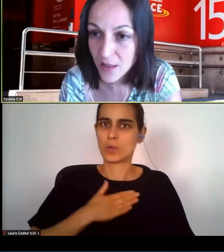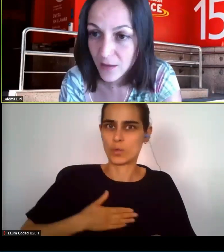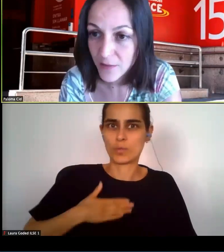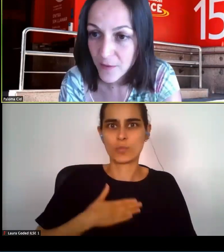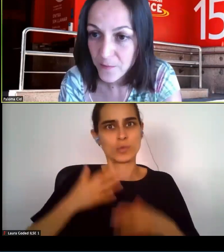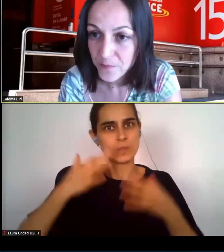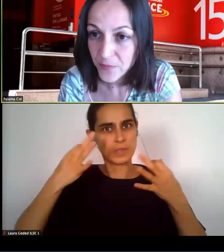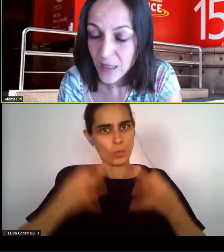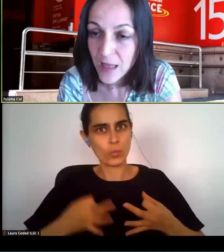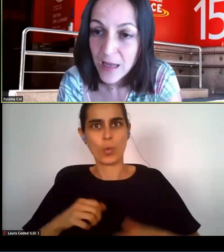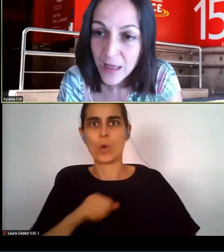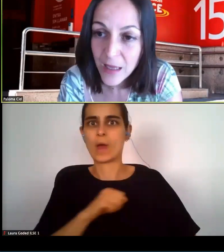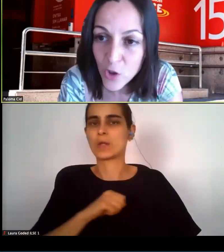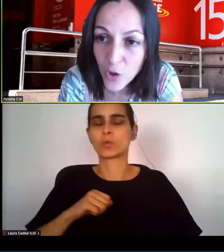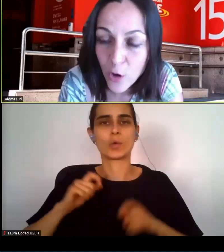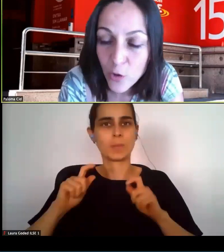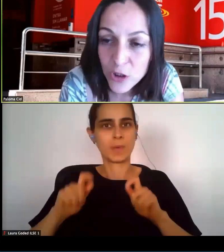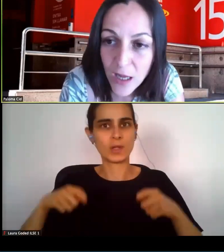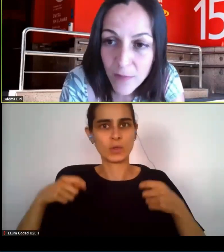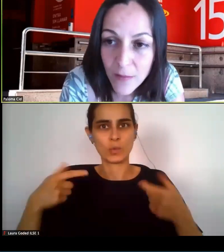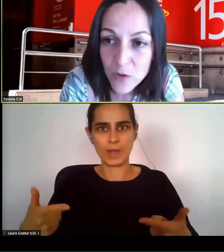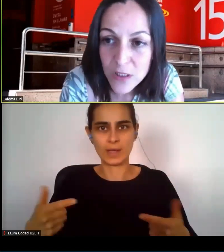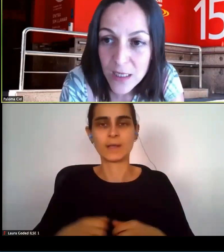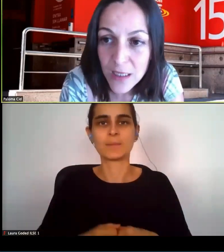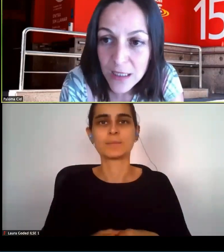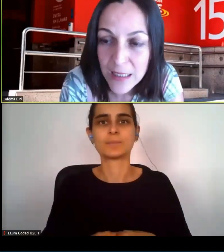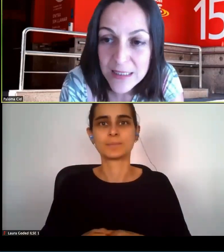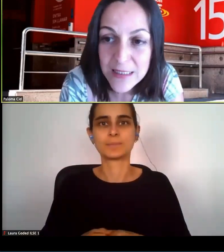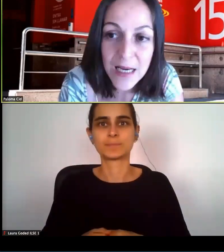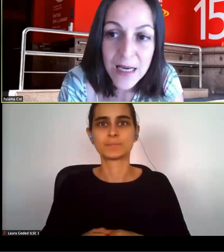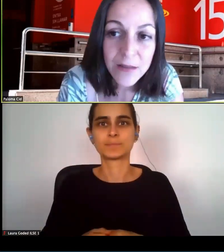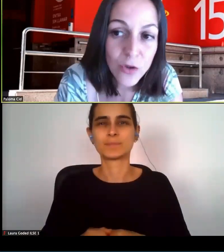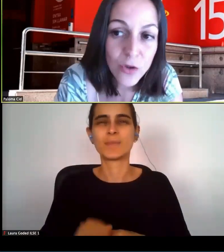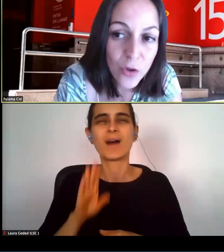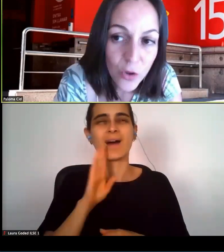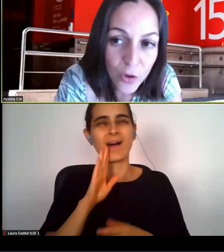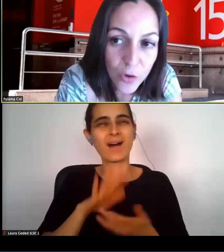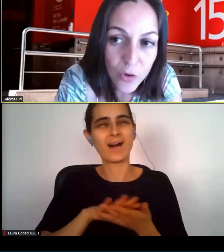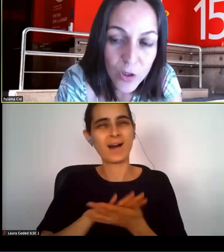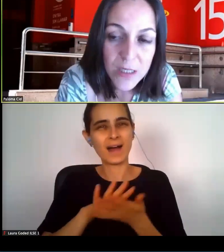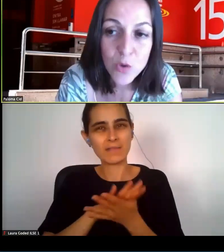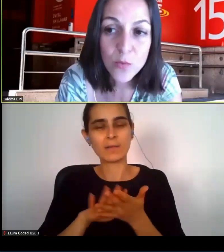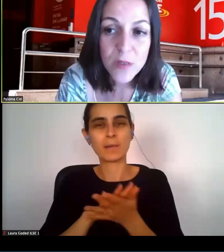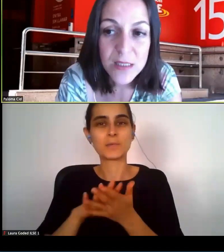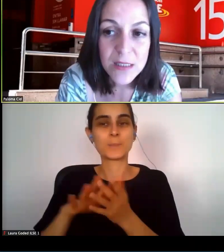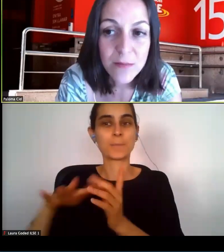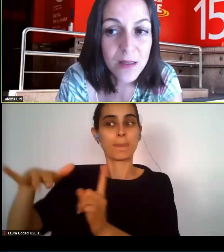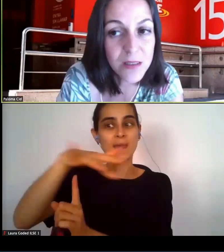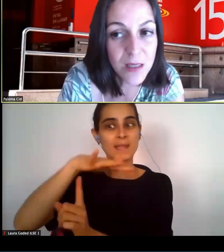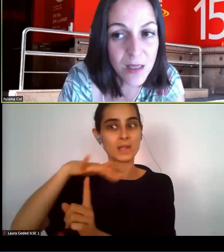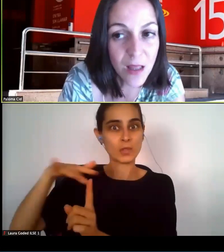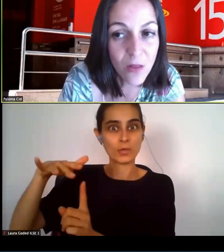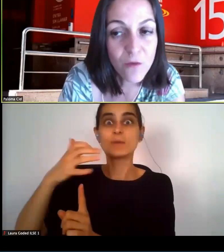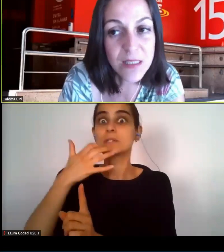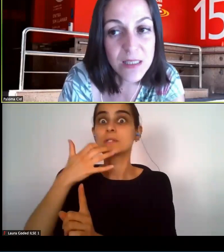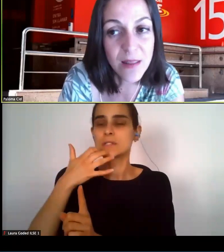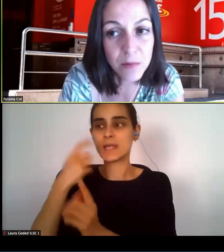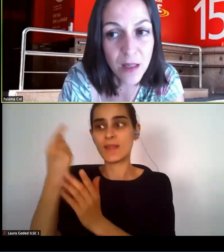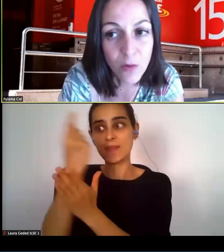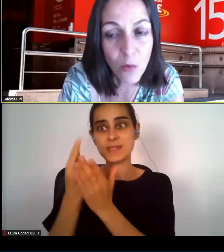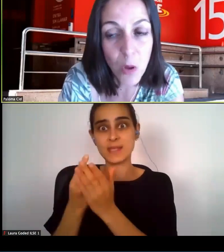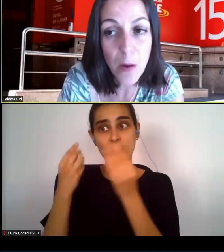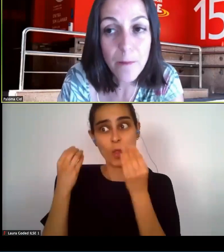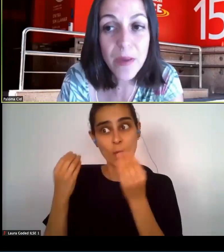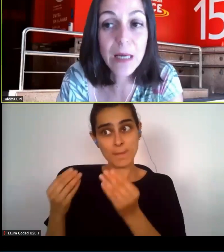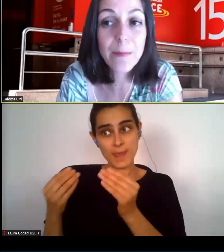decir, aquello que contábamos de que si el entorno estuviese bien diseñado, fuese